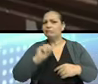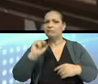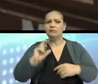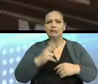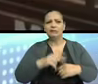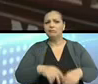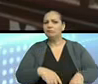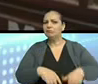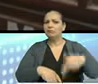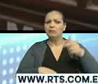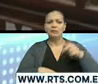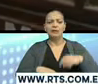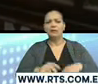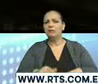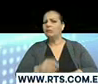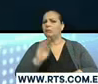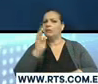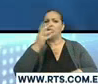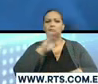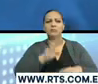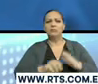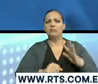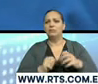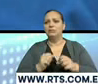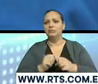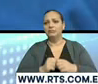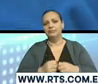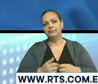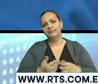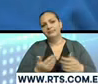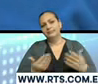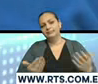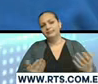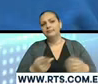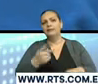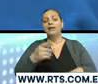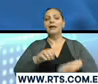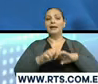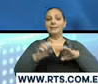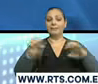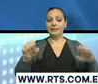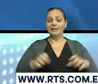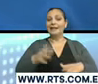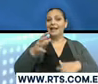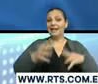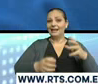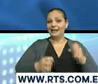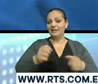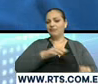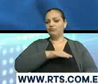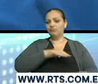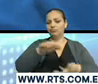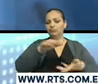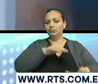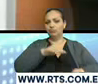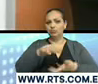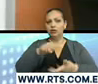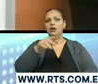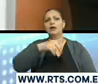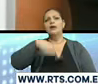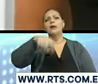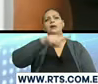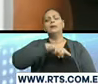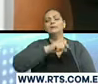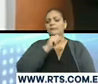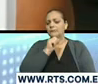Se resalta la perseverancia de los microempresarios, claro, los emprendedores, quienes a pesar de estos asaltos continúan trabajando. Aquí yo veo,